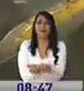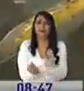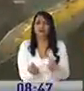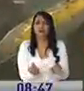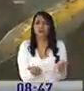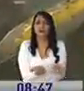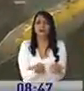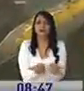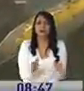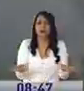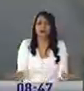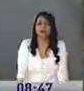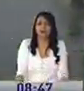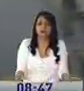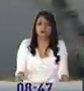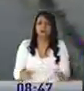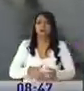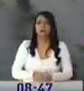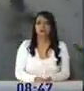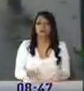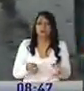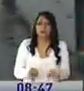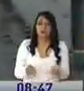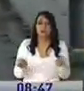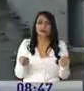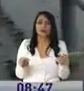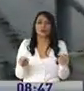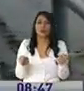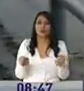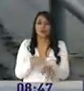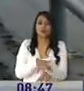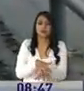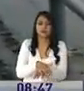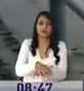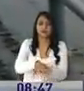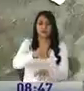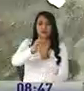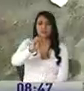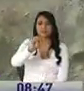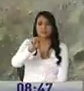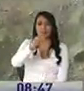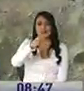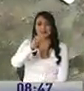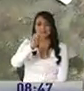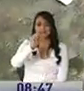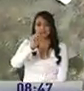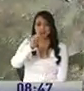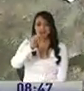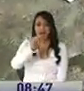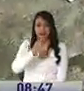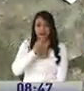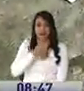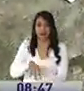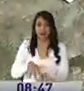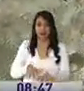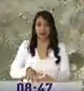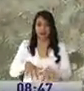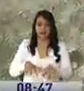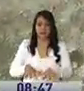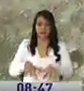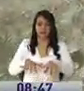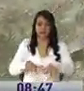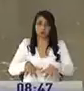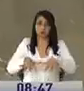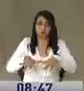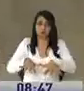alcantarillas además se estaría monitoreando el río machángara ya que los niveles de agua han subido considerablemente se